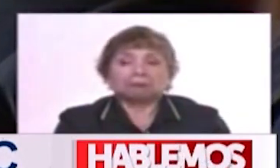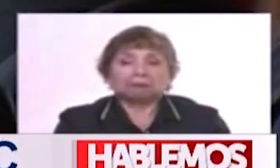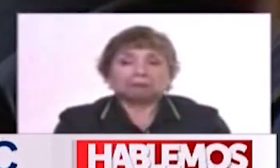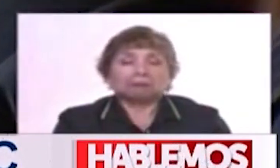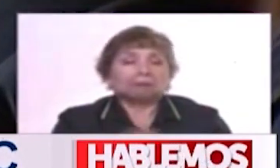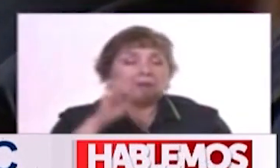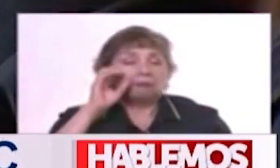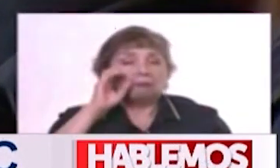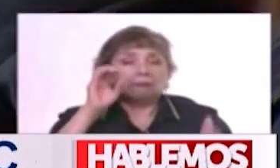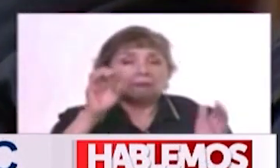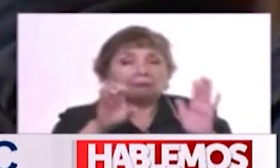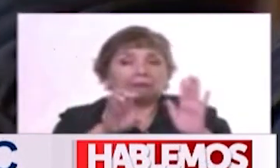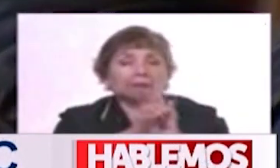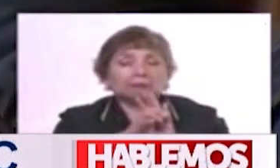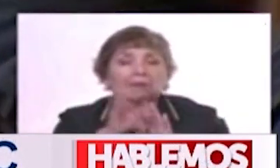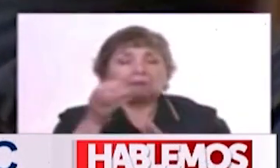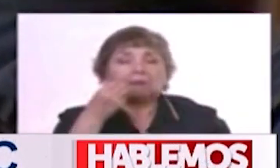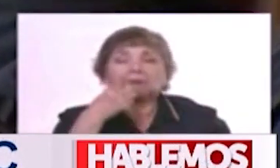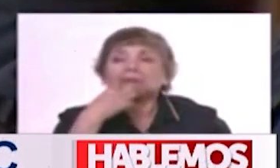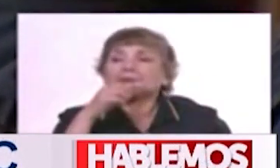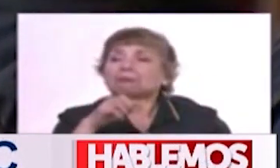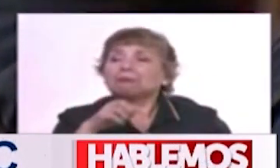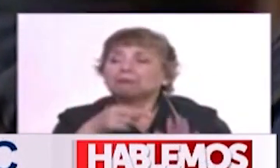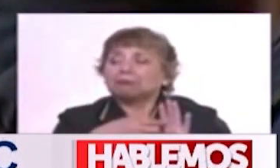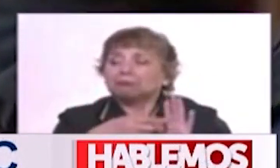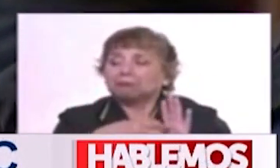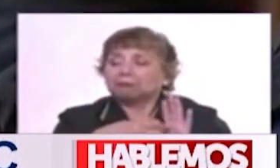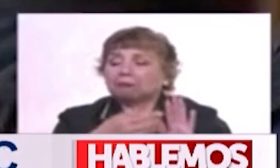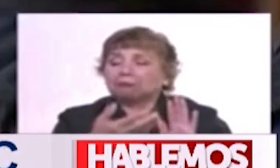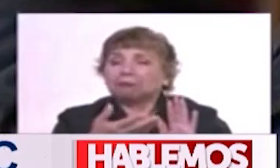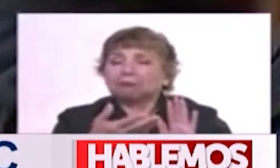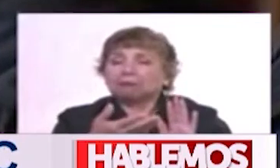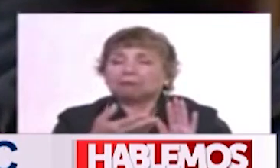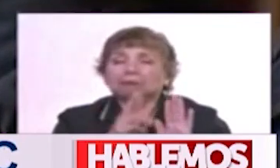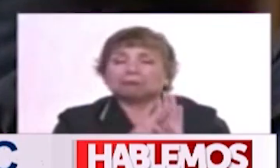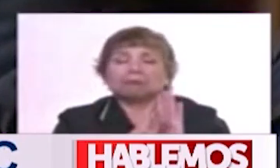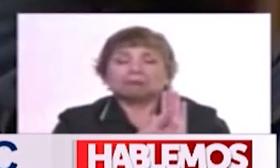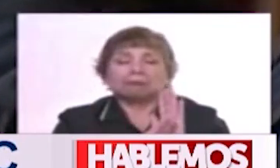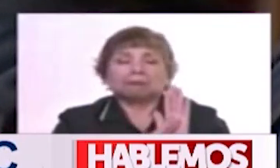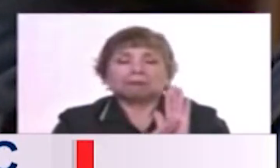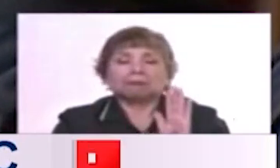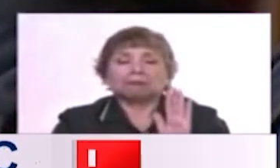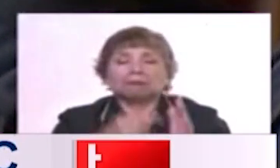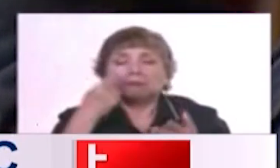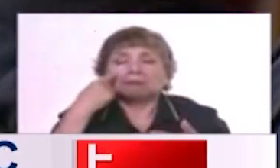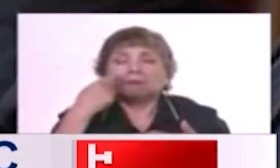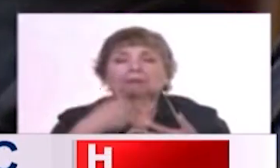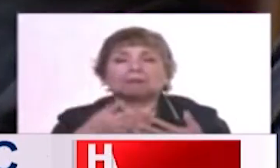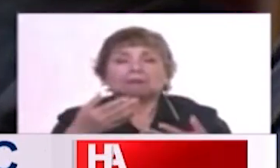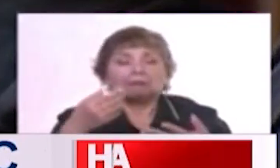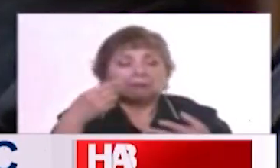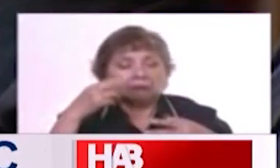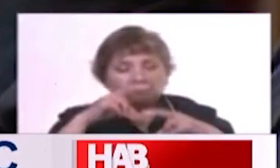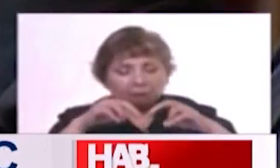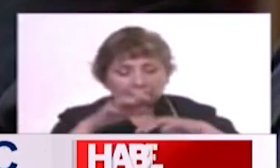por ejemplo, ¿por qué no están el registro verificado de las